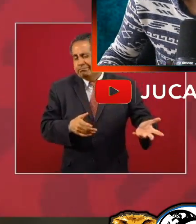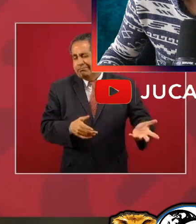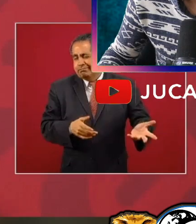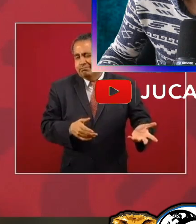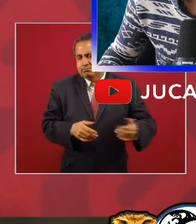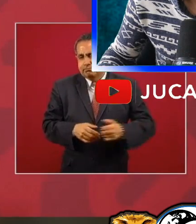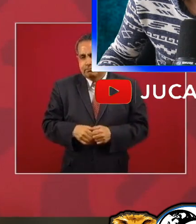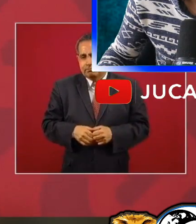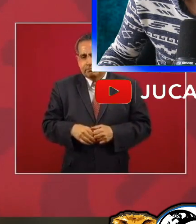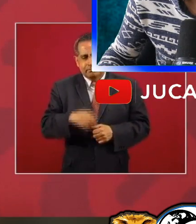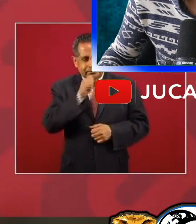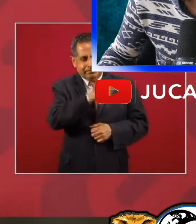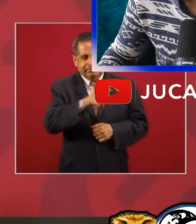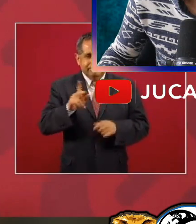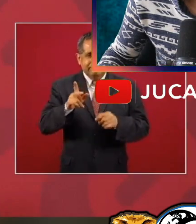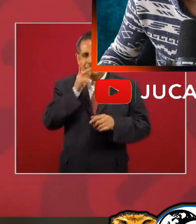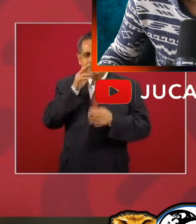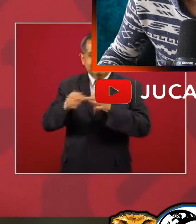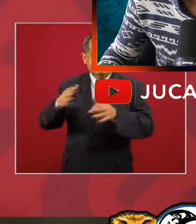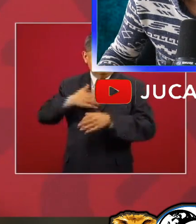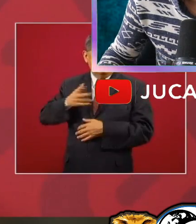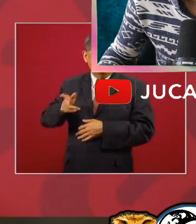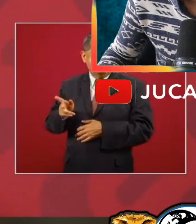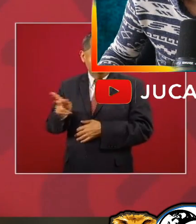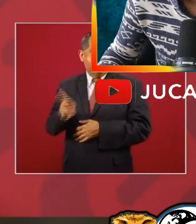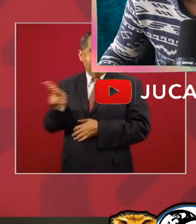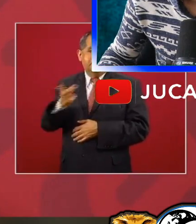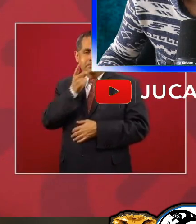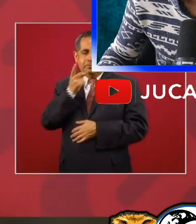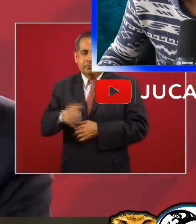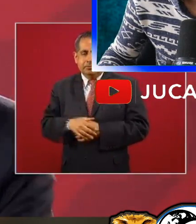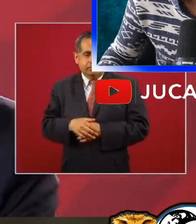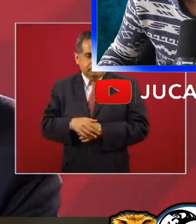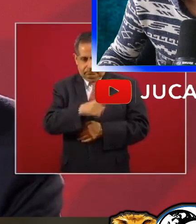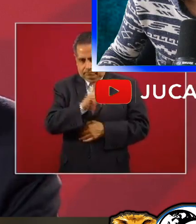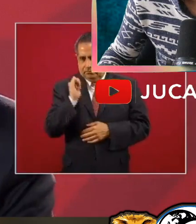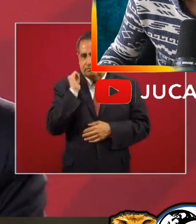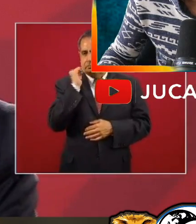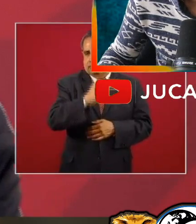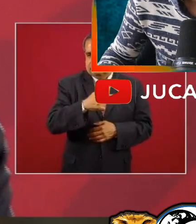también utilizando un dicho de mi pueblo, por algo será.